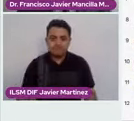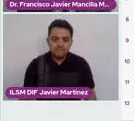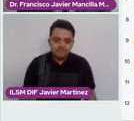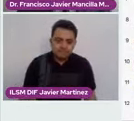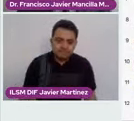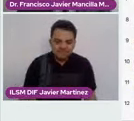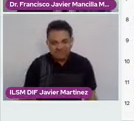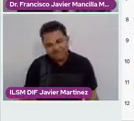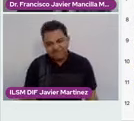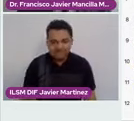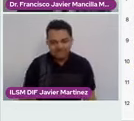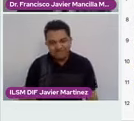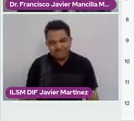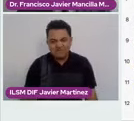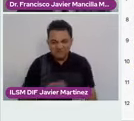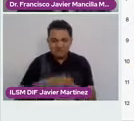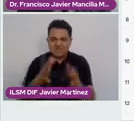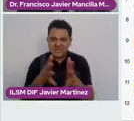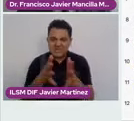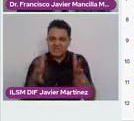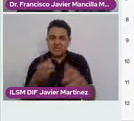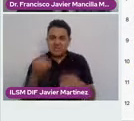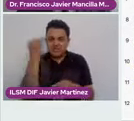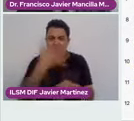presentación pantalla, pero se ve más grande la imagen.